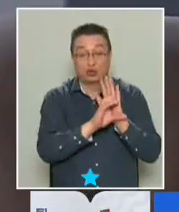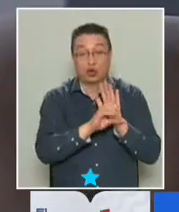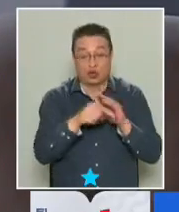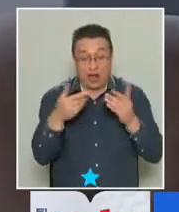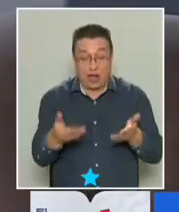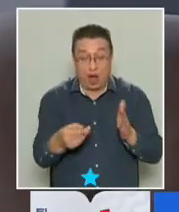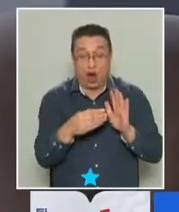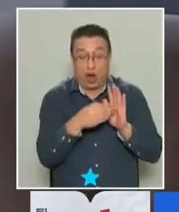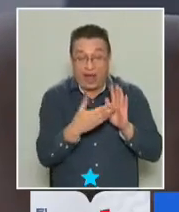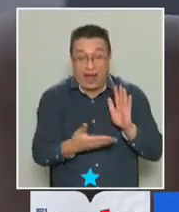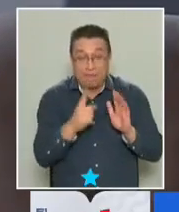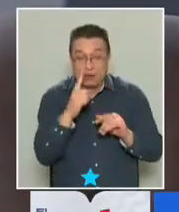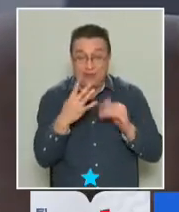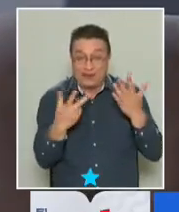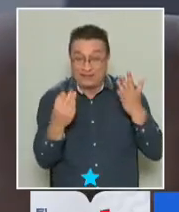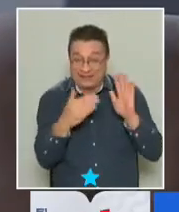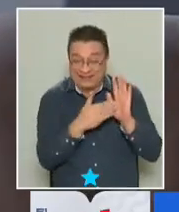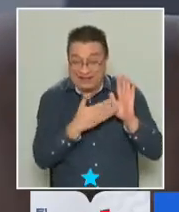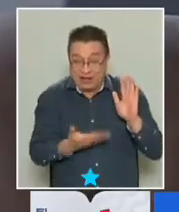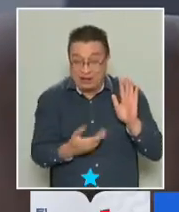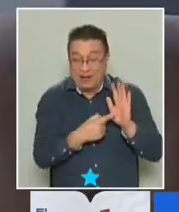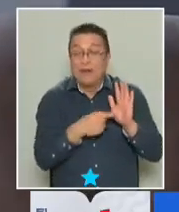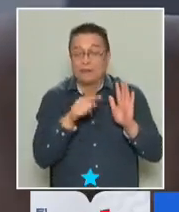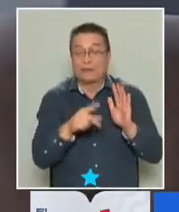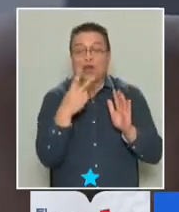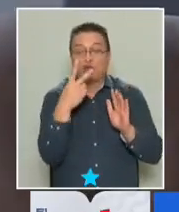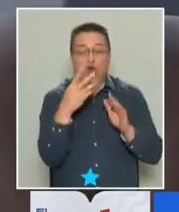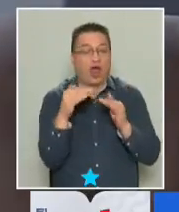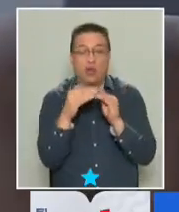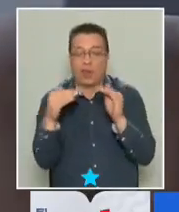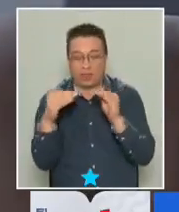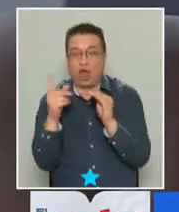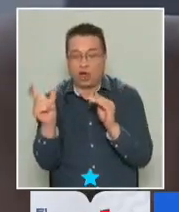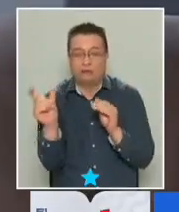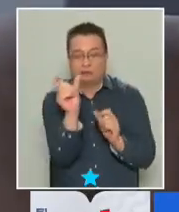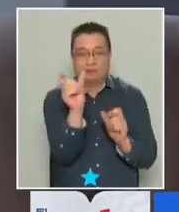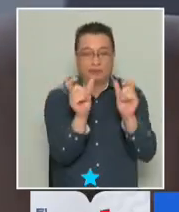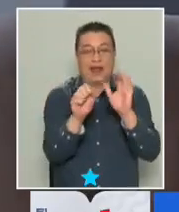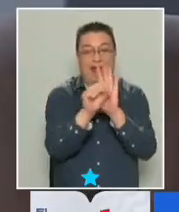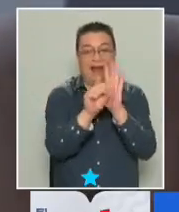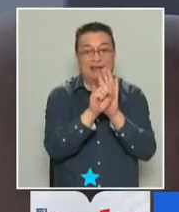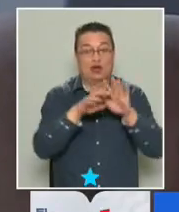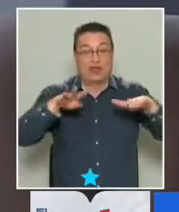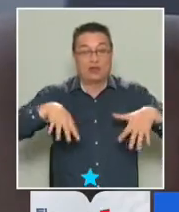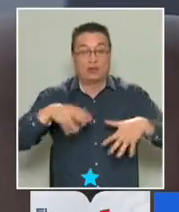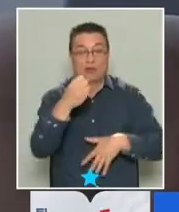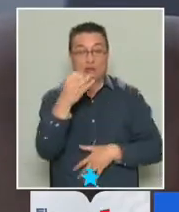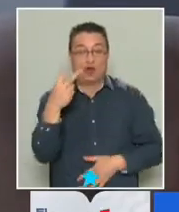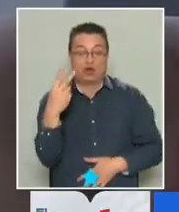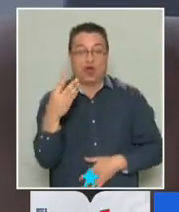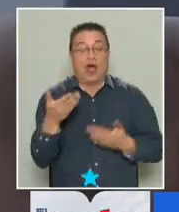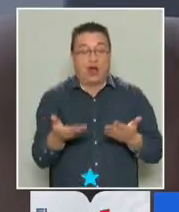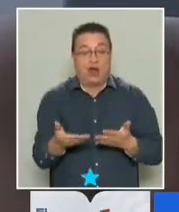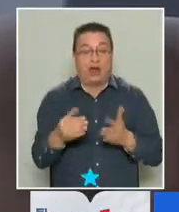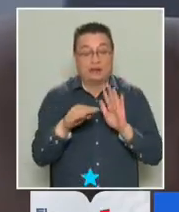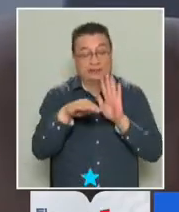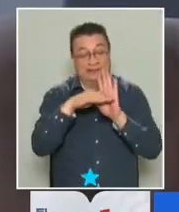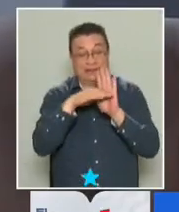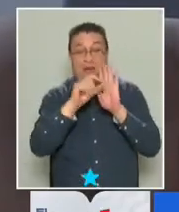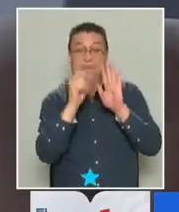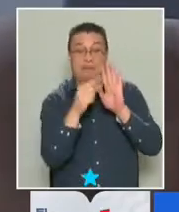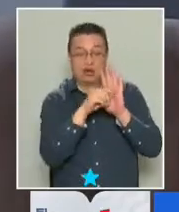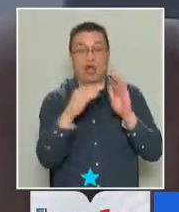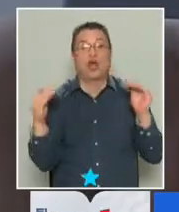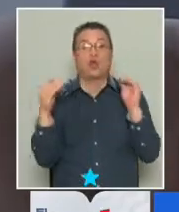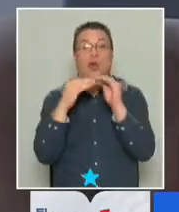vigente teníamos de alguna manera los dos tipos de igualdad en el artículo 19 número 2 actuales en el inciso 1º está